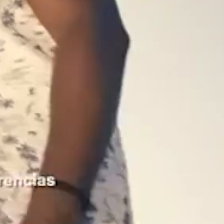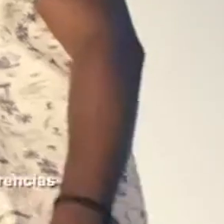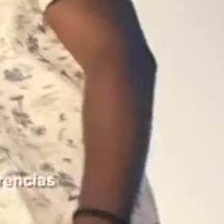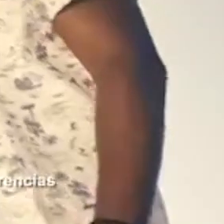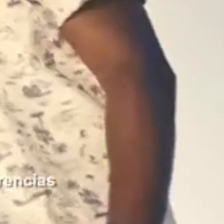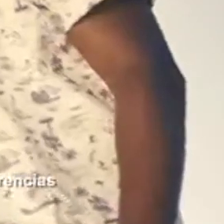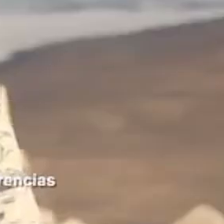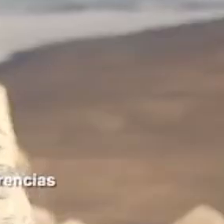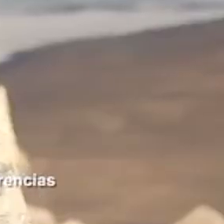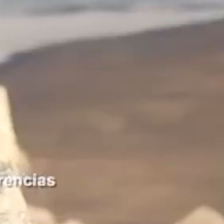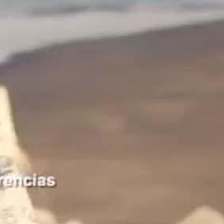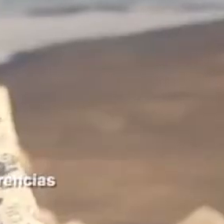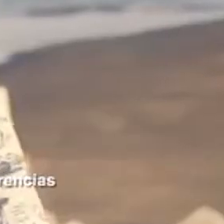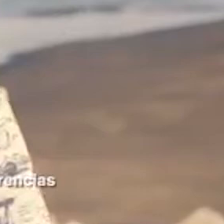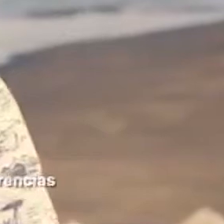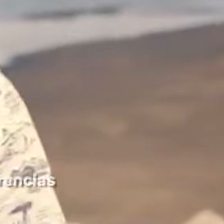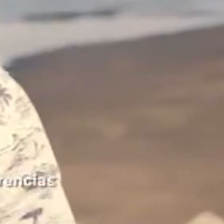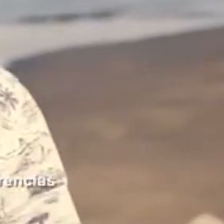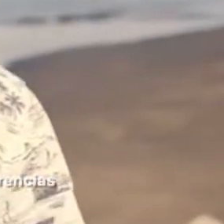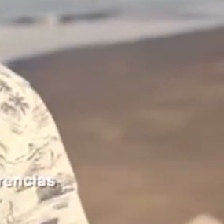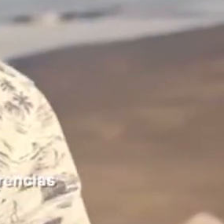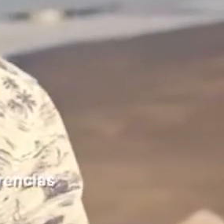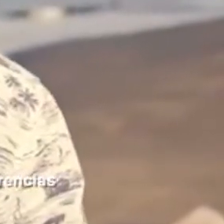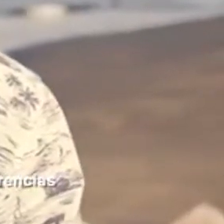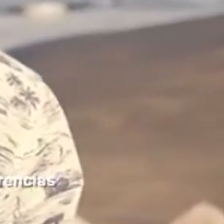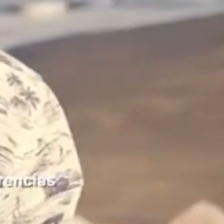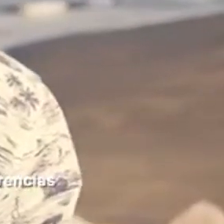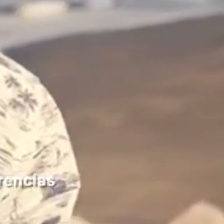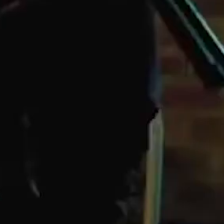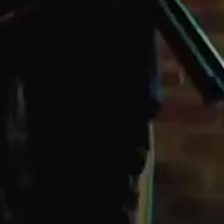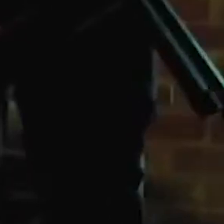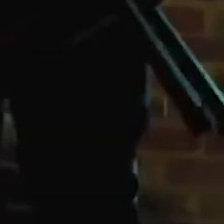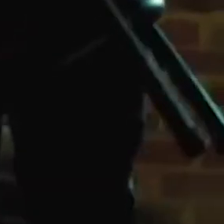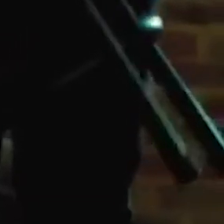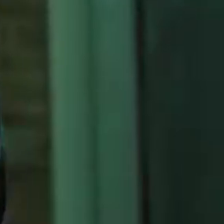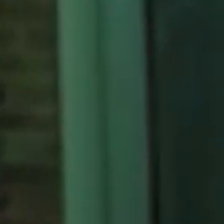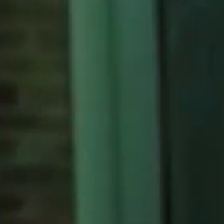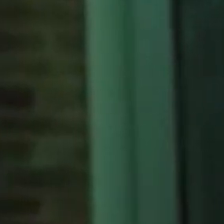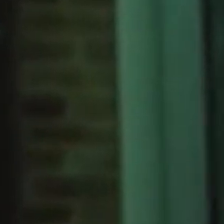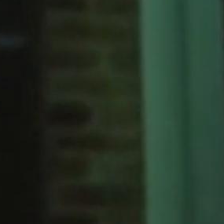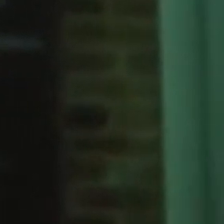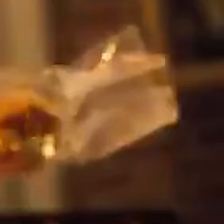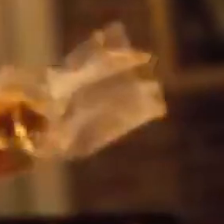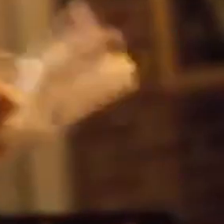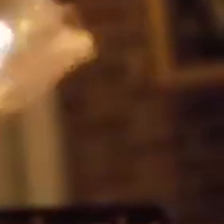No me da igual que dejemos la forma costarricense de resolver nuestras diferencias.